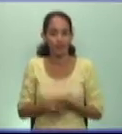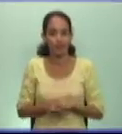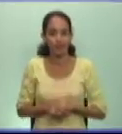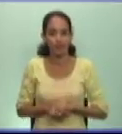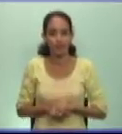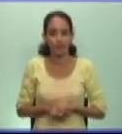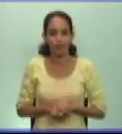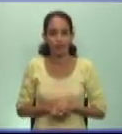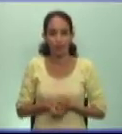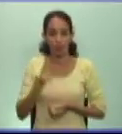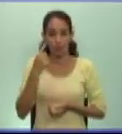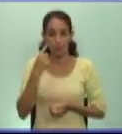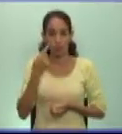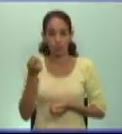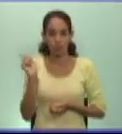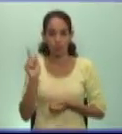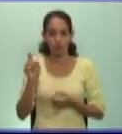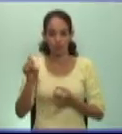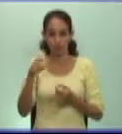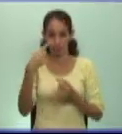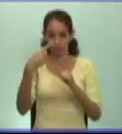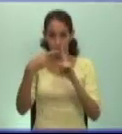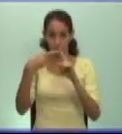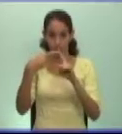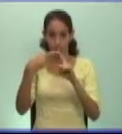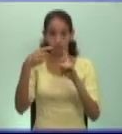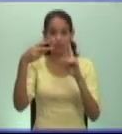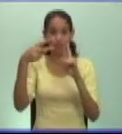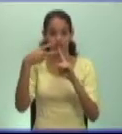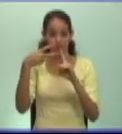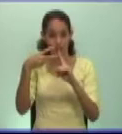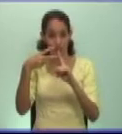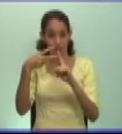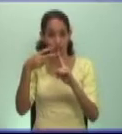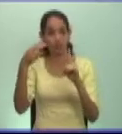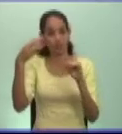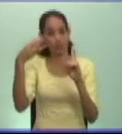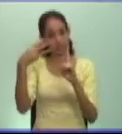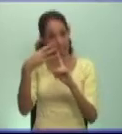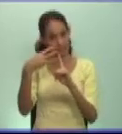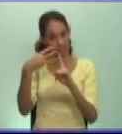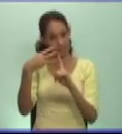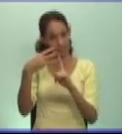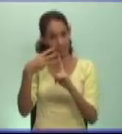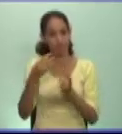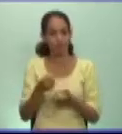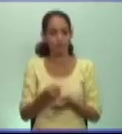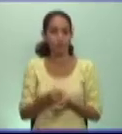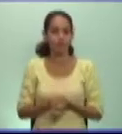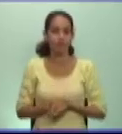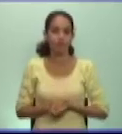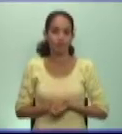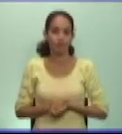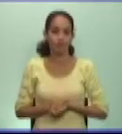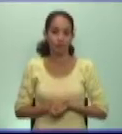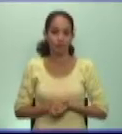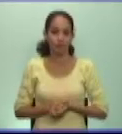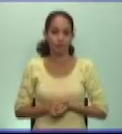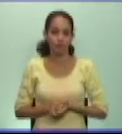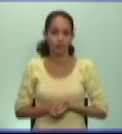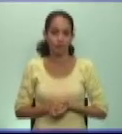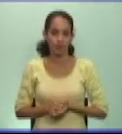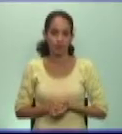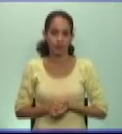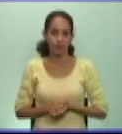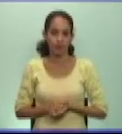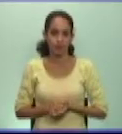tres factores en aquel momento, mírenlos allí en pantalla. Recuerden ellos: expansión territorial, la revolución industrial y la guerra de